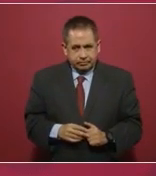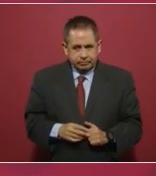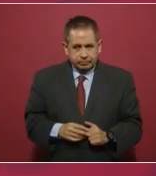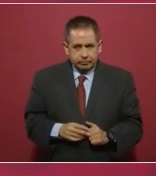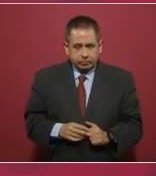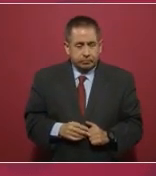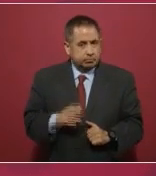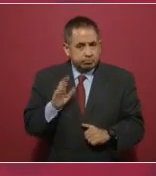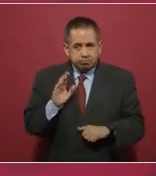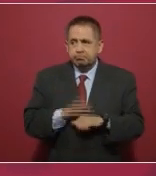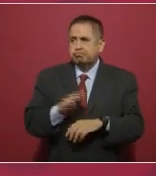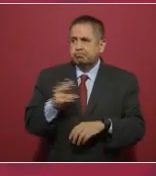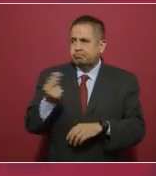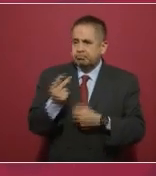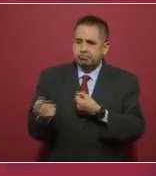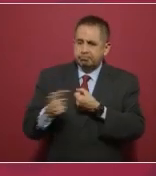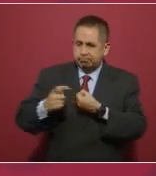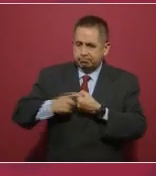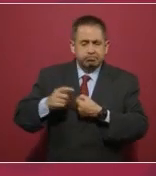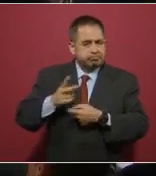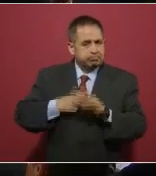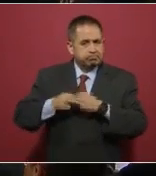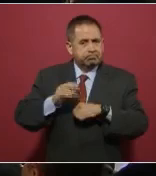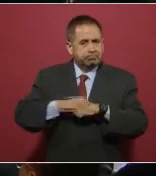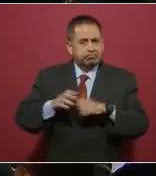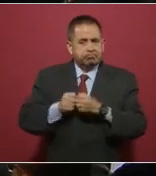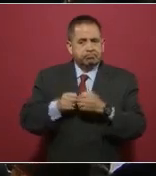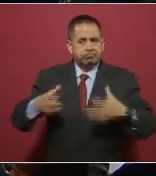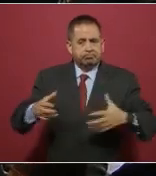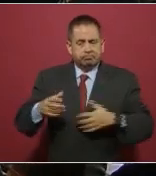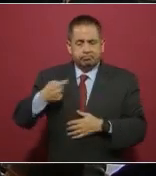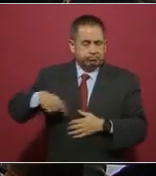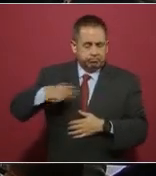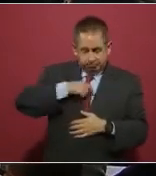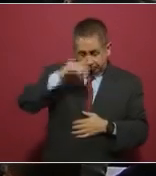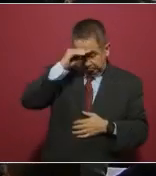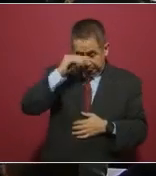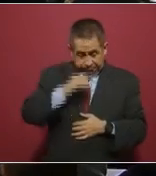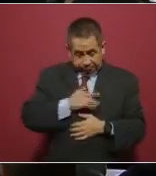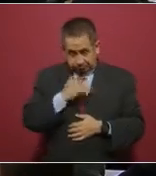contar con más elementos. Estamos pensando